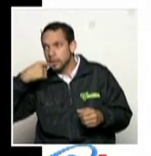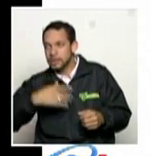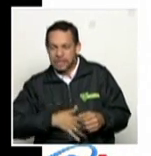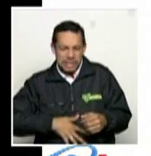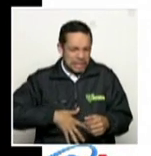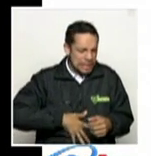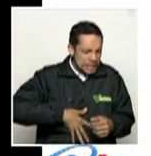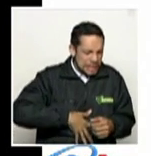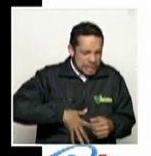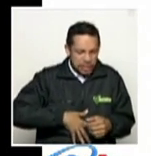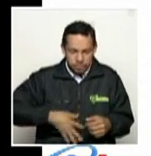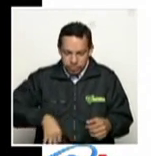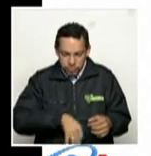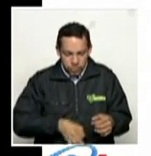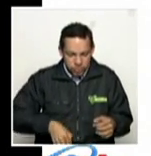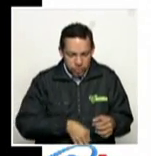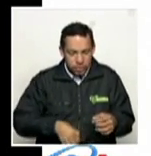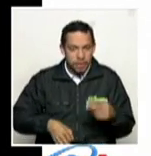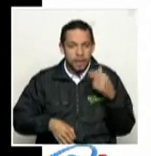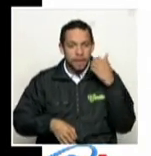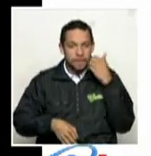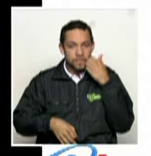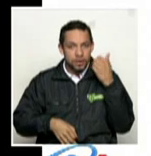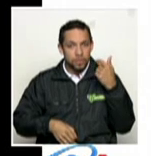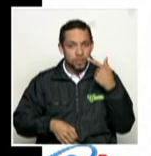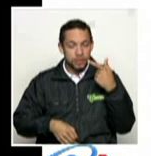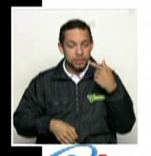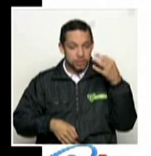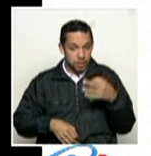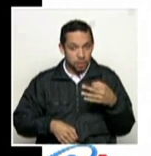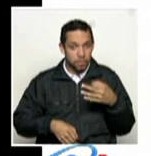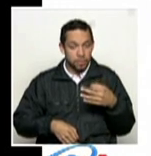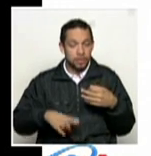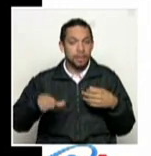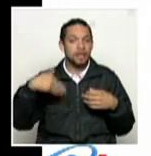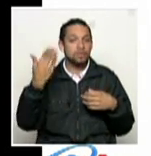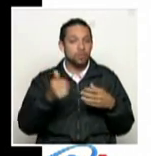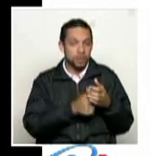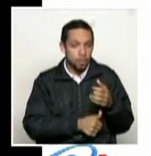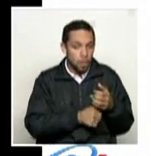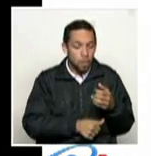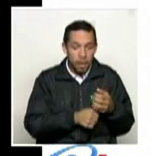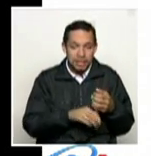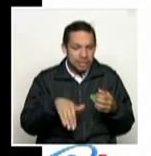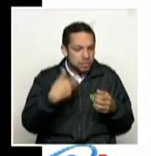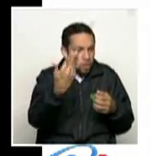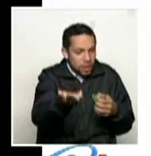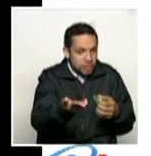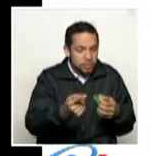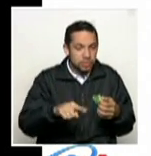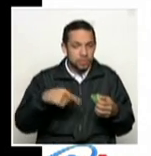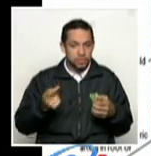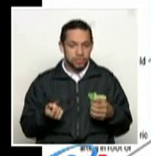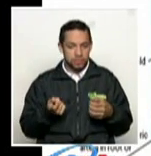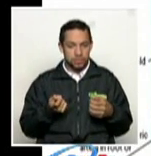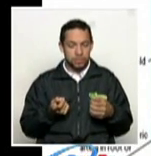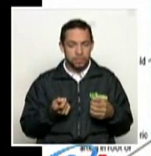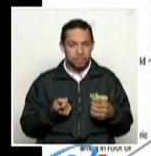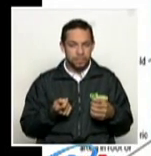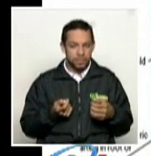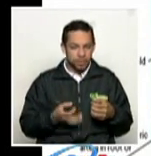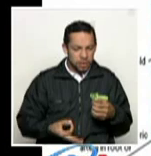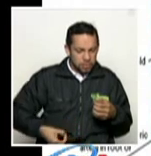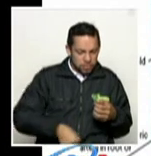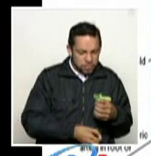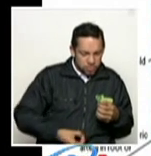tienen porque no le han hecho un examen? Mire que ya le hicieron el coprológico después y nada salía. Y le estaban dando medicamentos para las amibas,